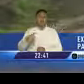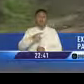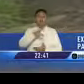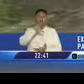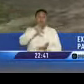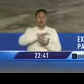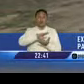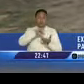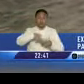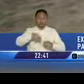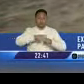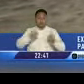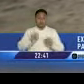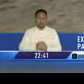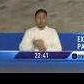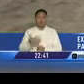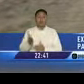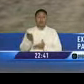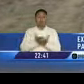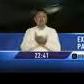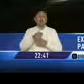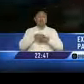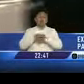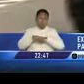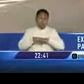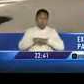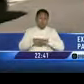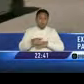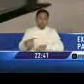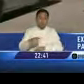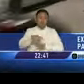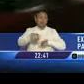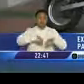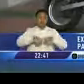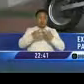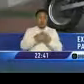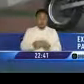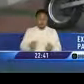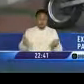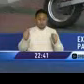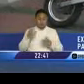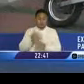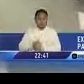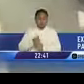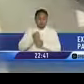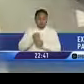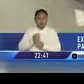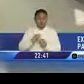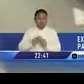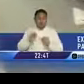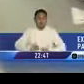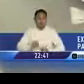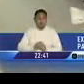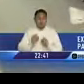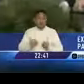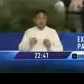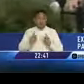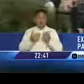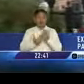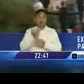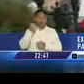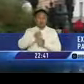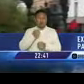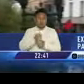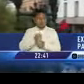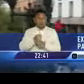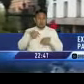ciudades. Planificar la provisión de servicios básicos, dar solución al tráfico, brindar seguridad y promover las oportunidades son sin